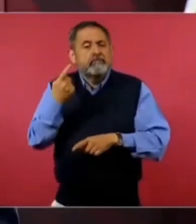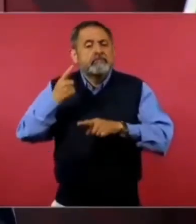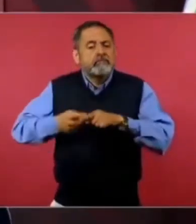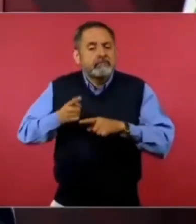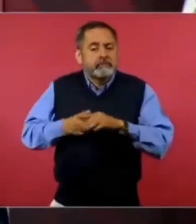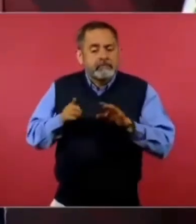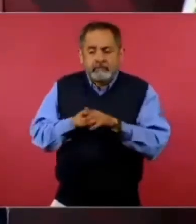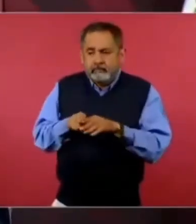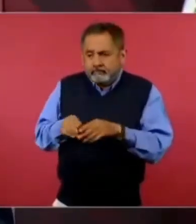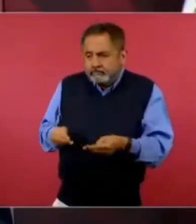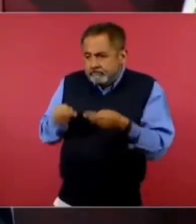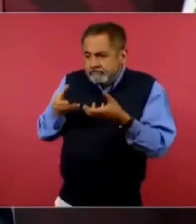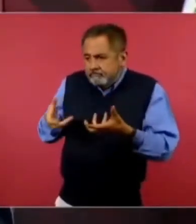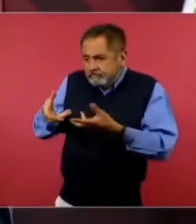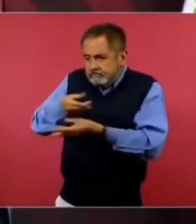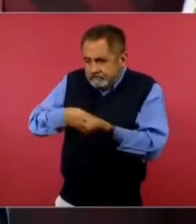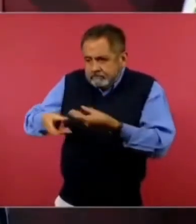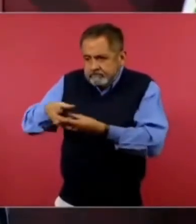los negocios públicos.